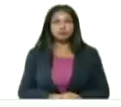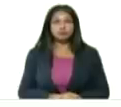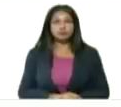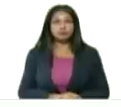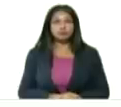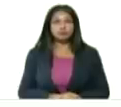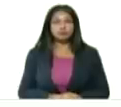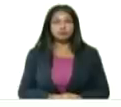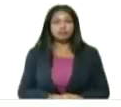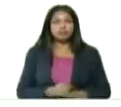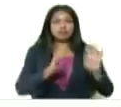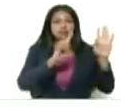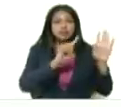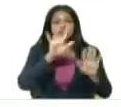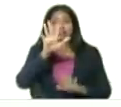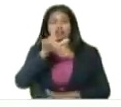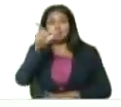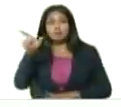65 recuperados.